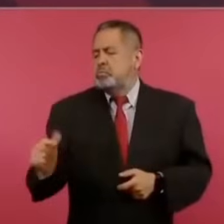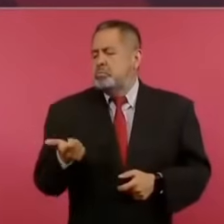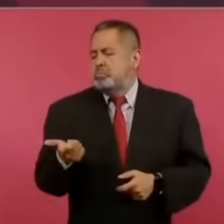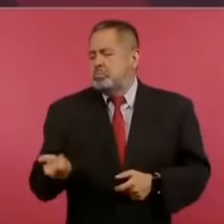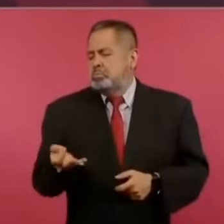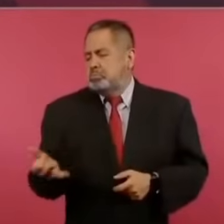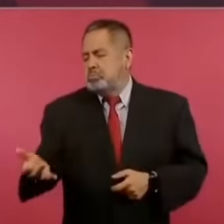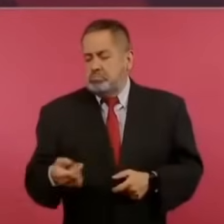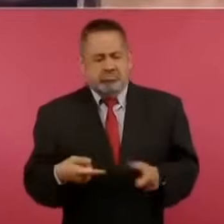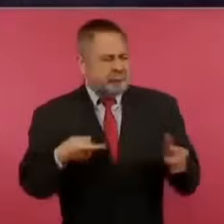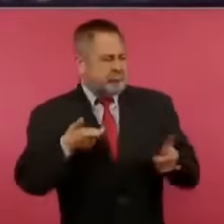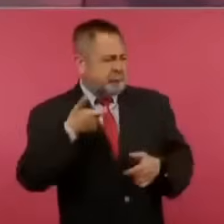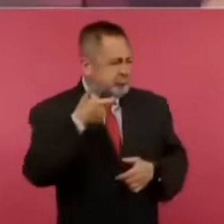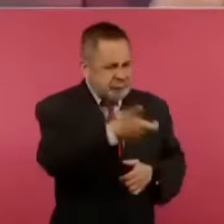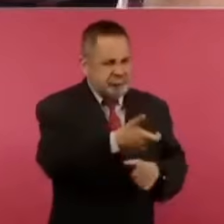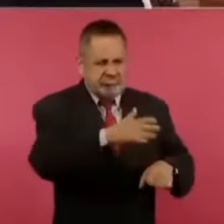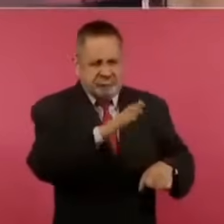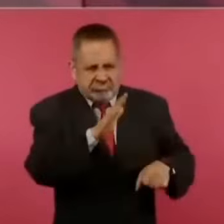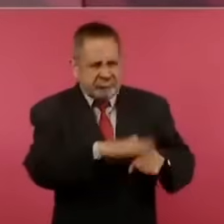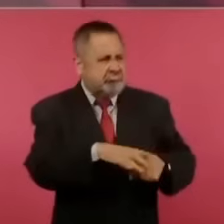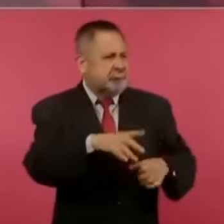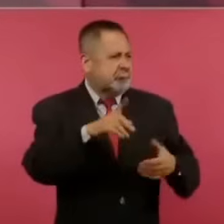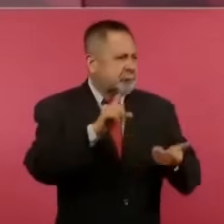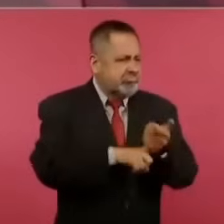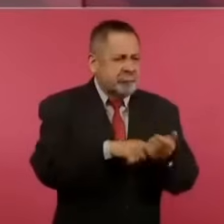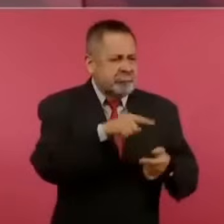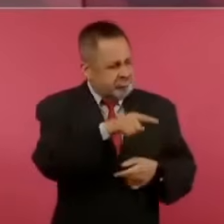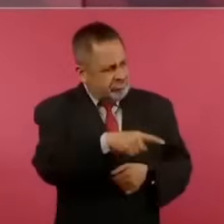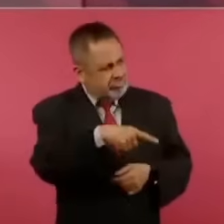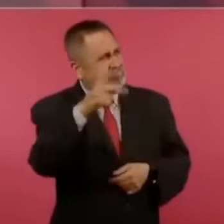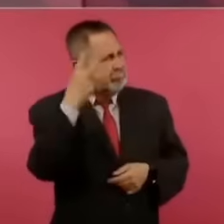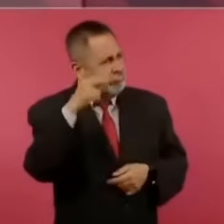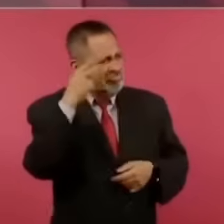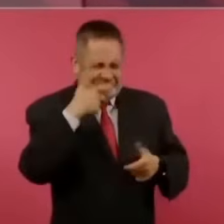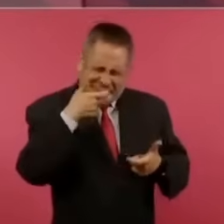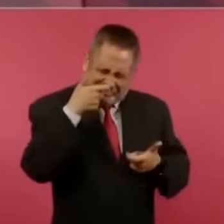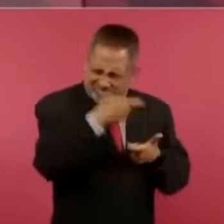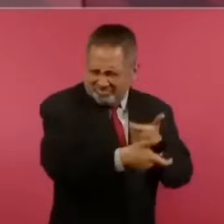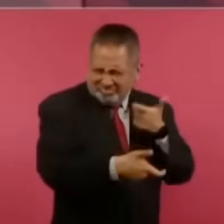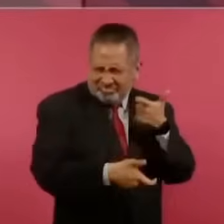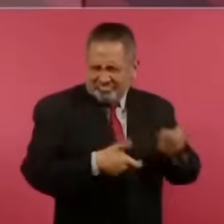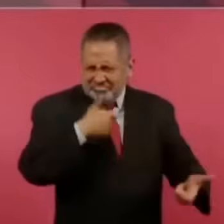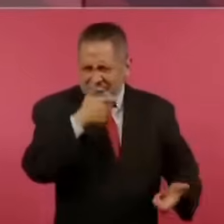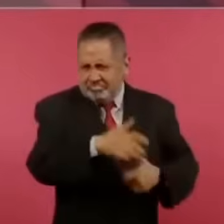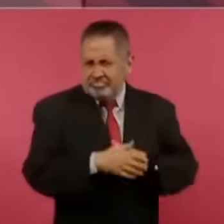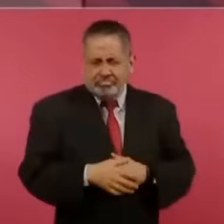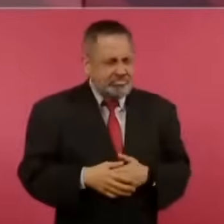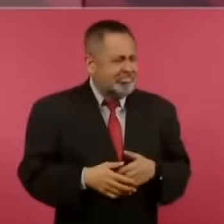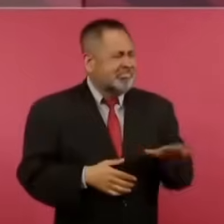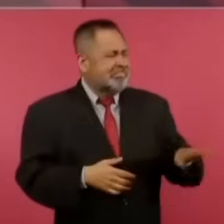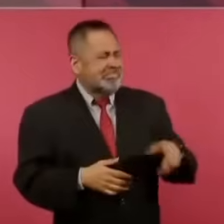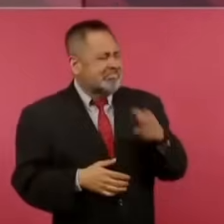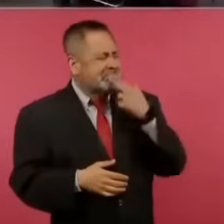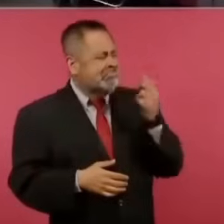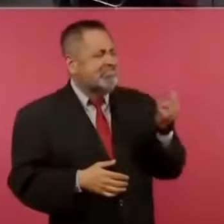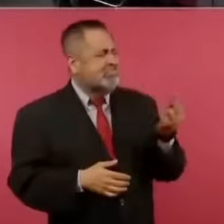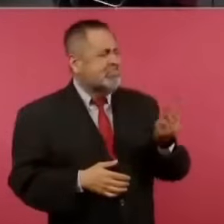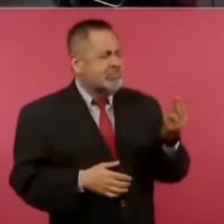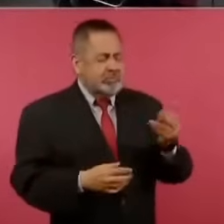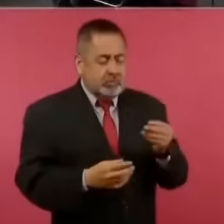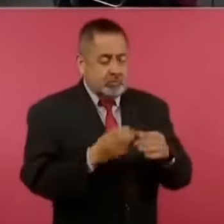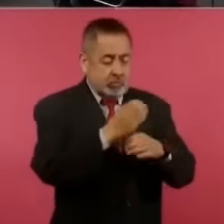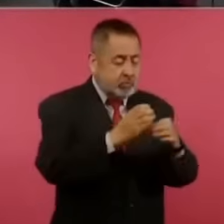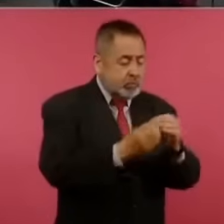viáticos y cláusulas como esta, en donde no utilices piezas